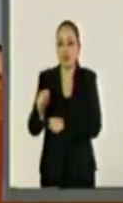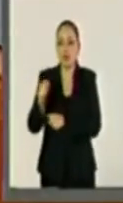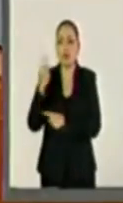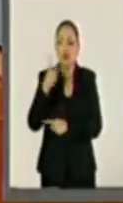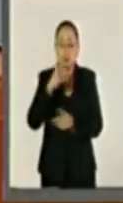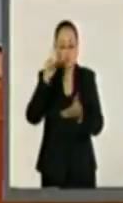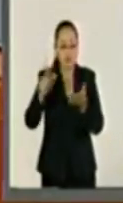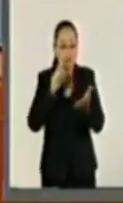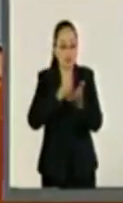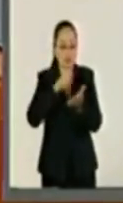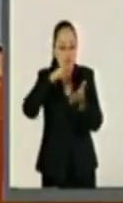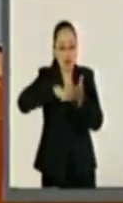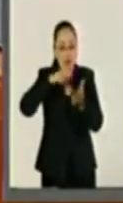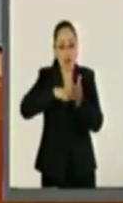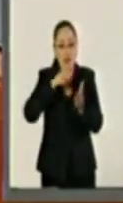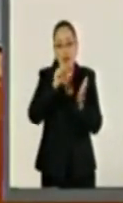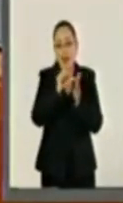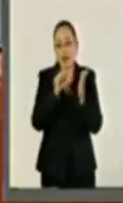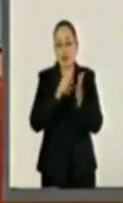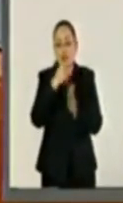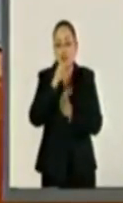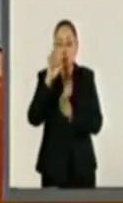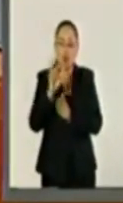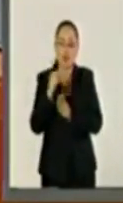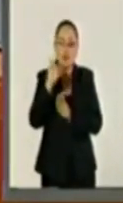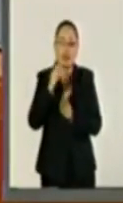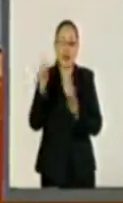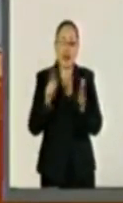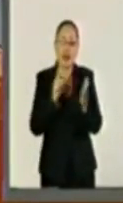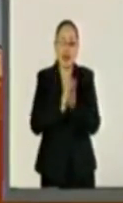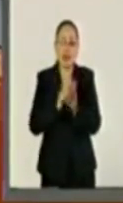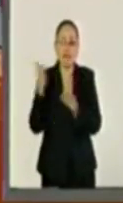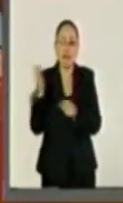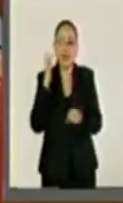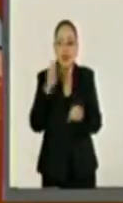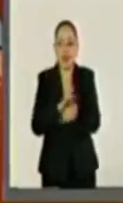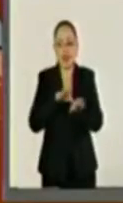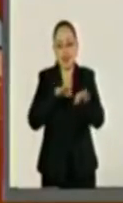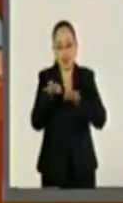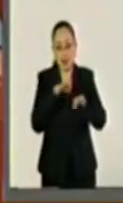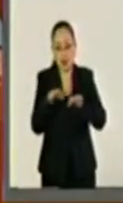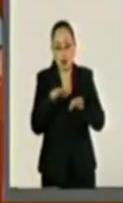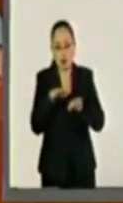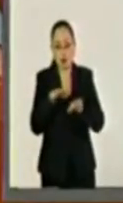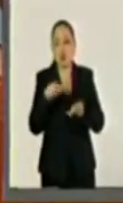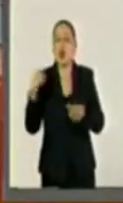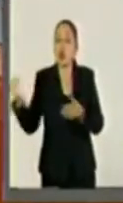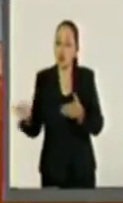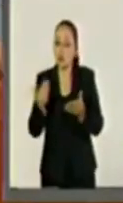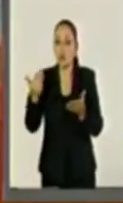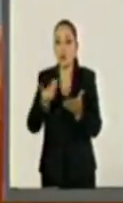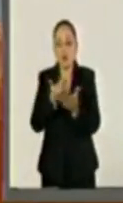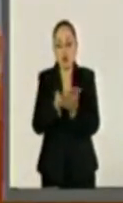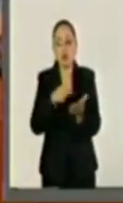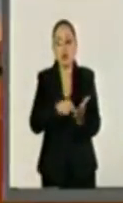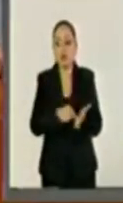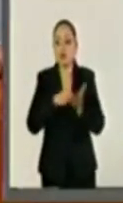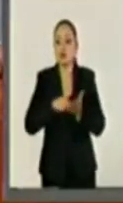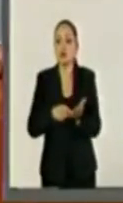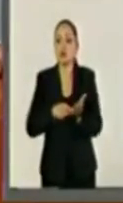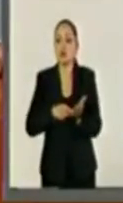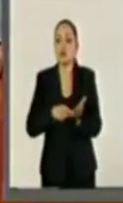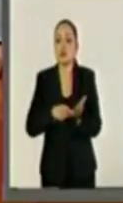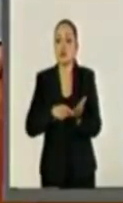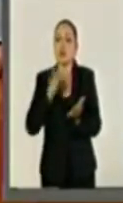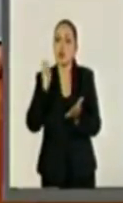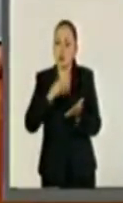reforma, insisto, al artículo 146 de la Ley Federal del Trabajo, y que la propuesta es que